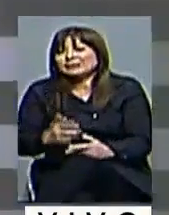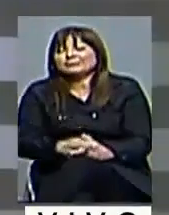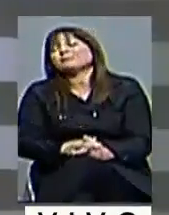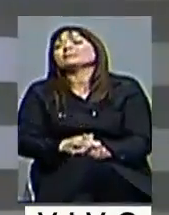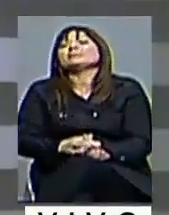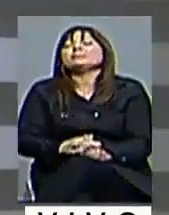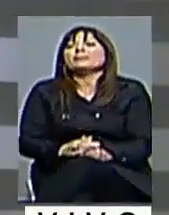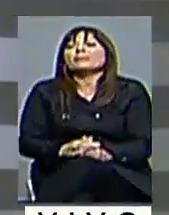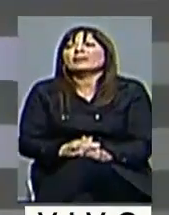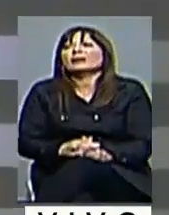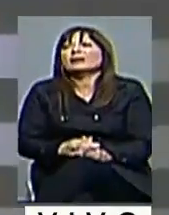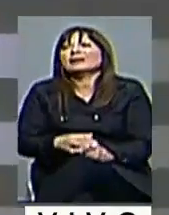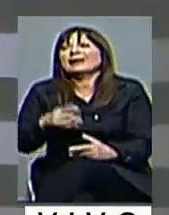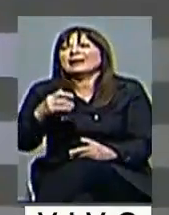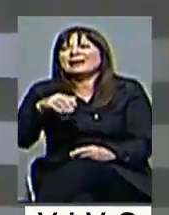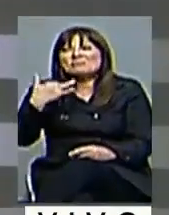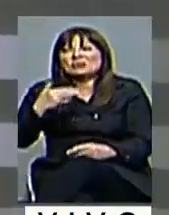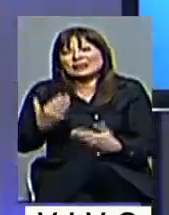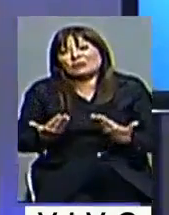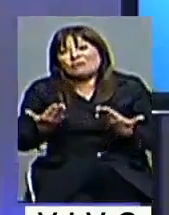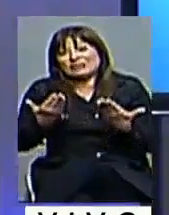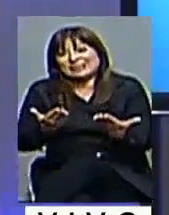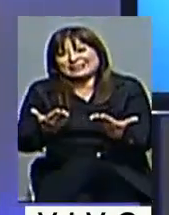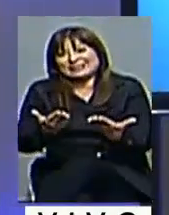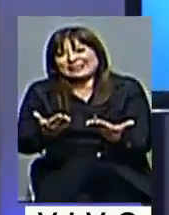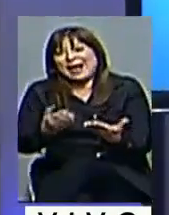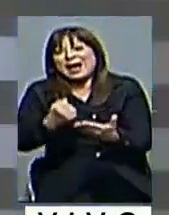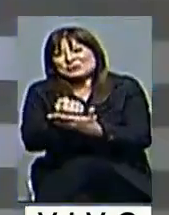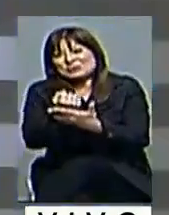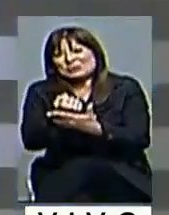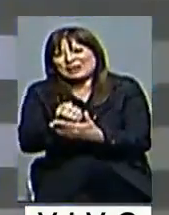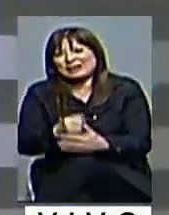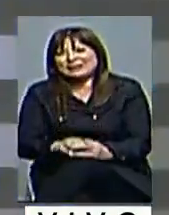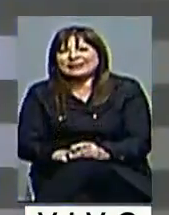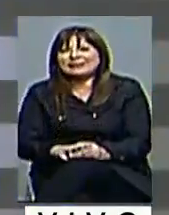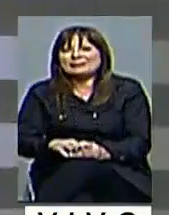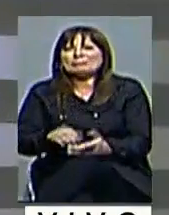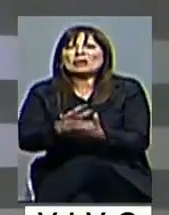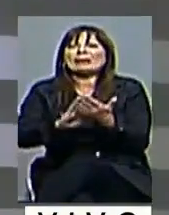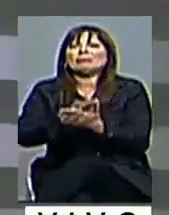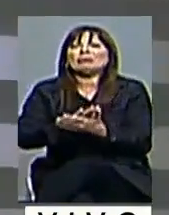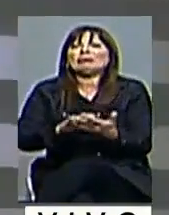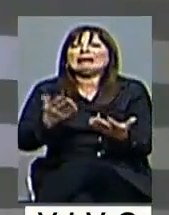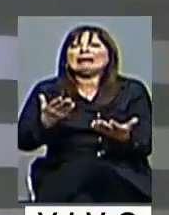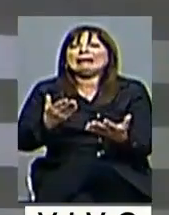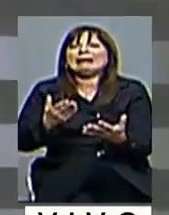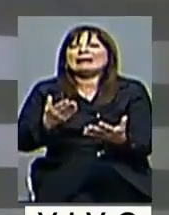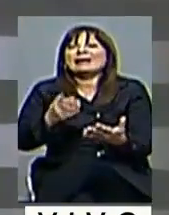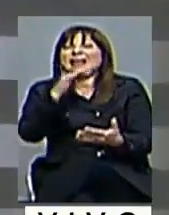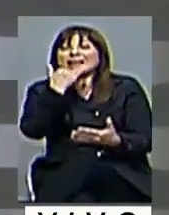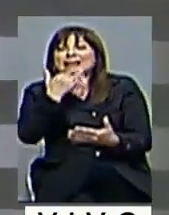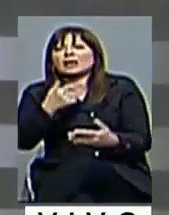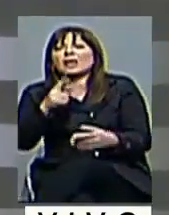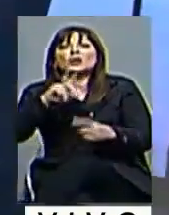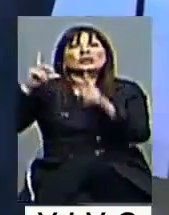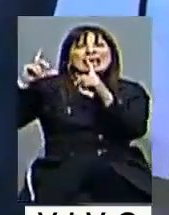ofrece, y esto es el que fallece. Se ríe. Claro, y el que se ríe no sale en la foto. El que cacarea que va a tener un cargo, hasta ahí no me